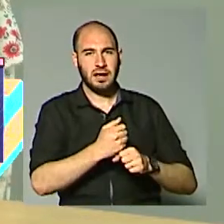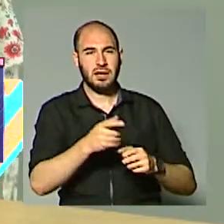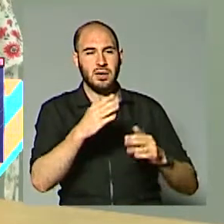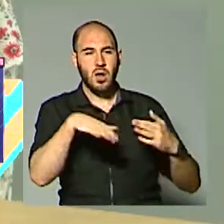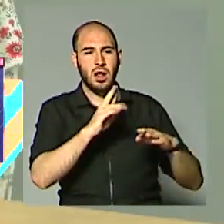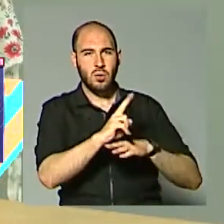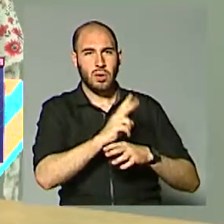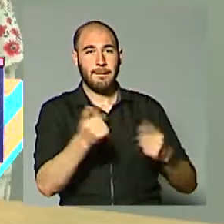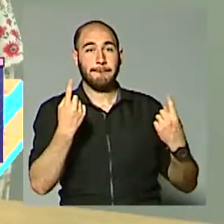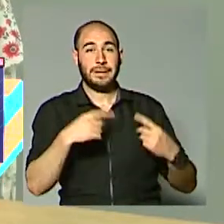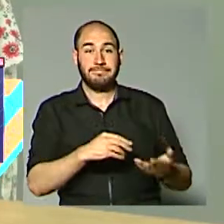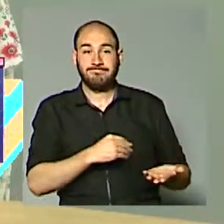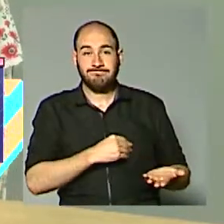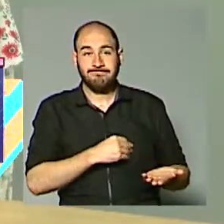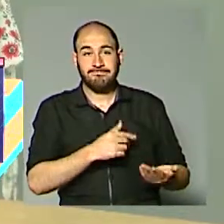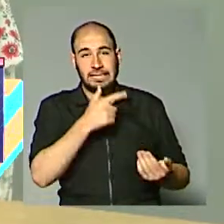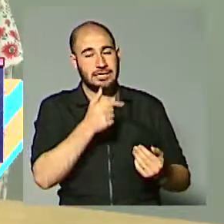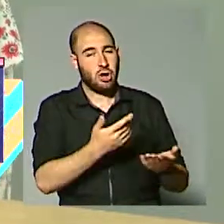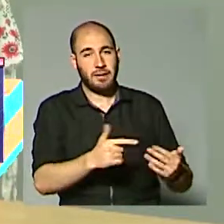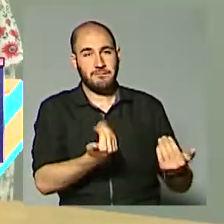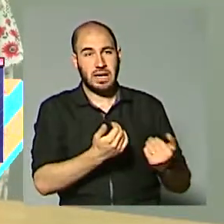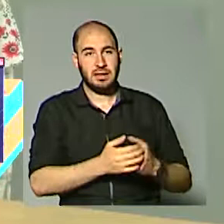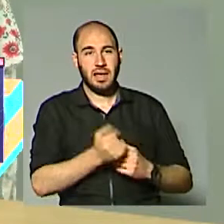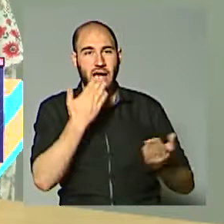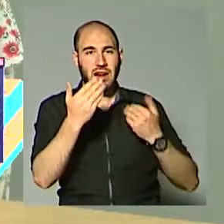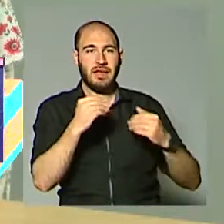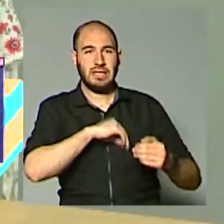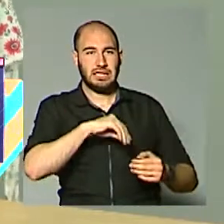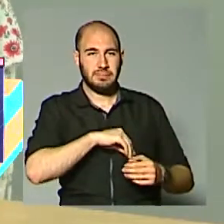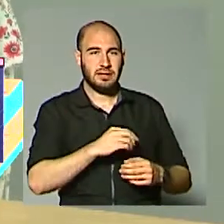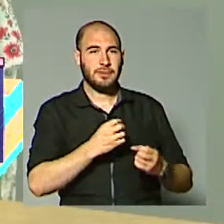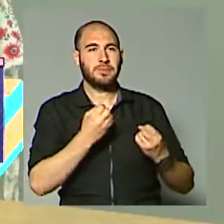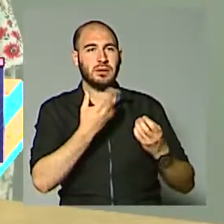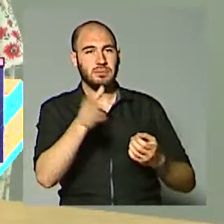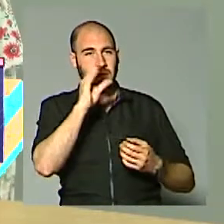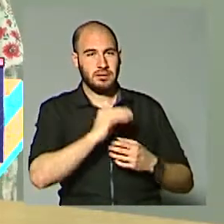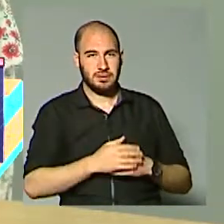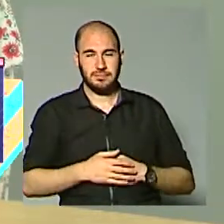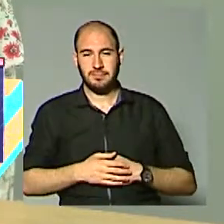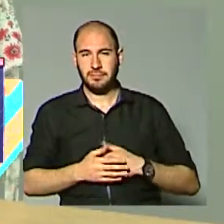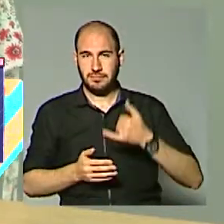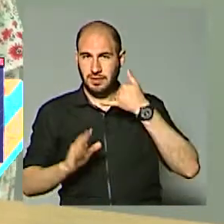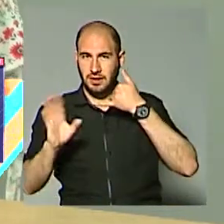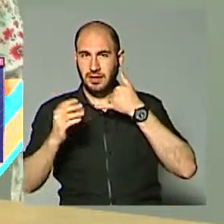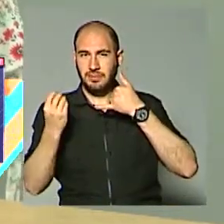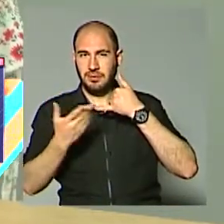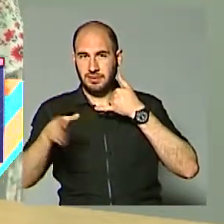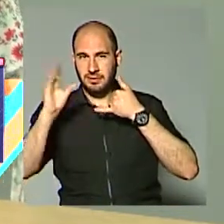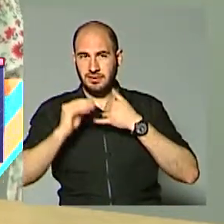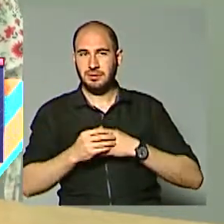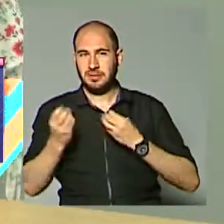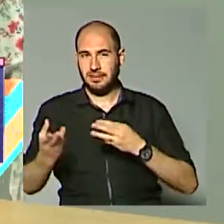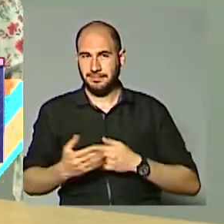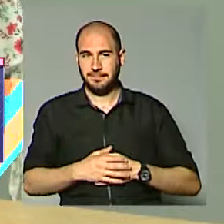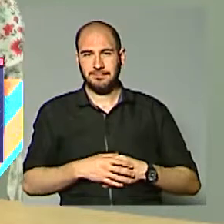pero lamentablemente parece que nada es suficiente a la hora de hablar de las víctimas. Silvina, buenas noches, ¿cómo está? ¿Qué tal? Buenas noches, ¿cómo